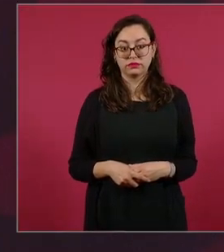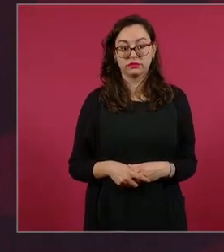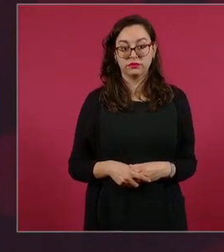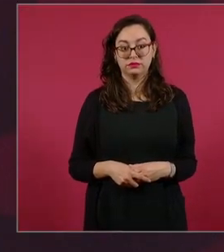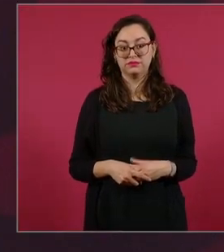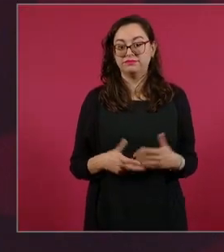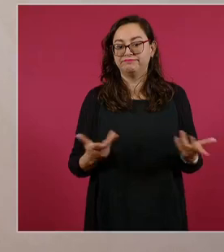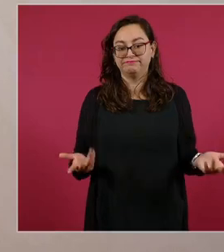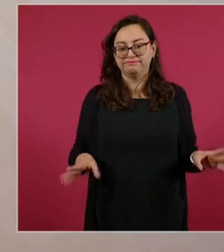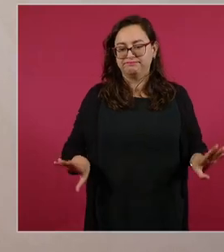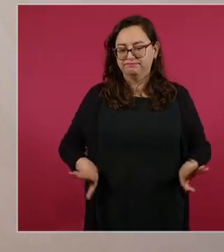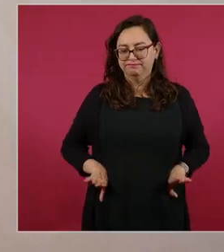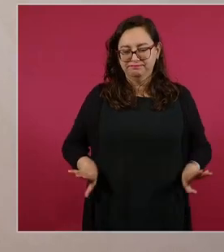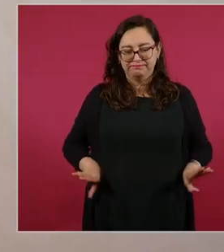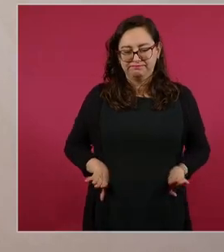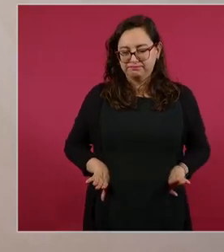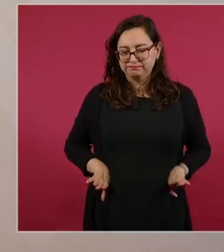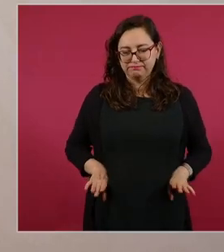elementos características